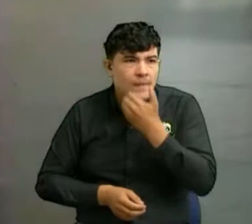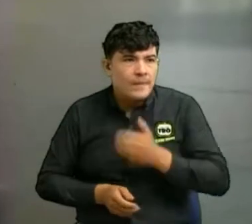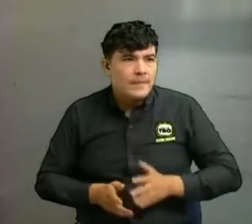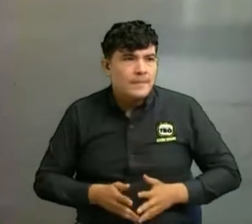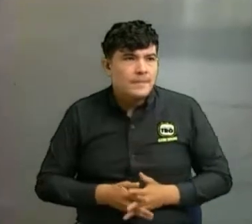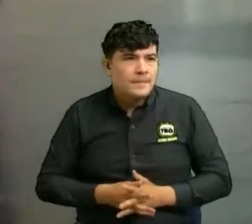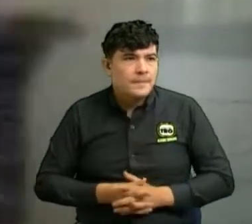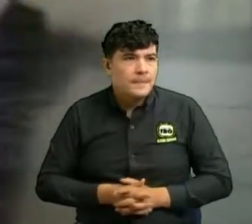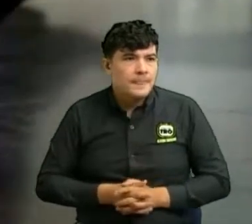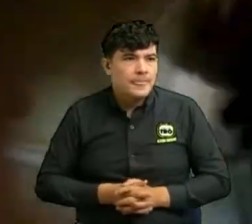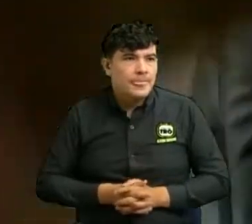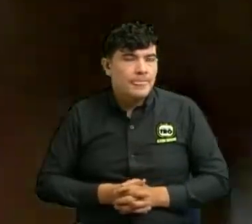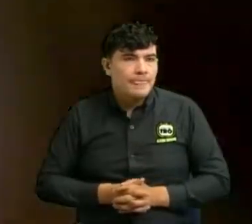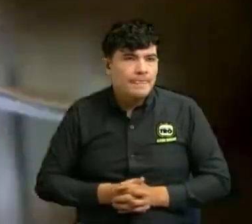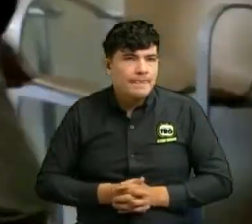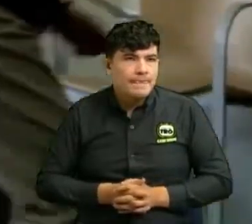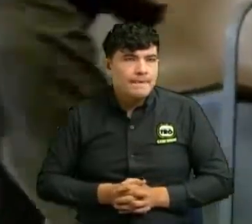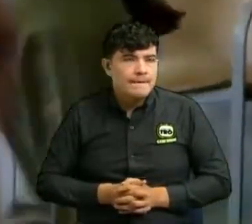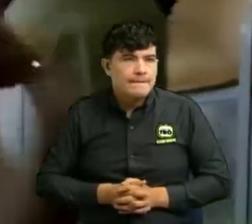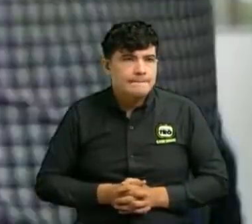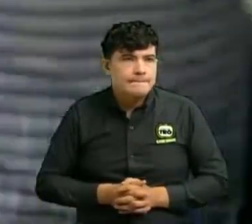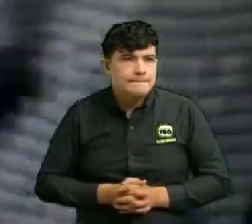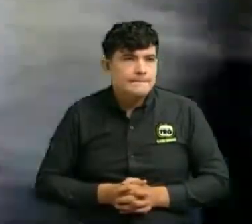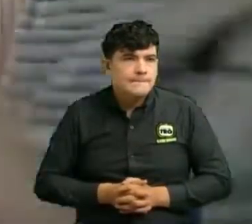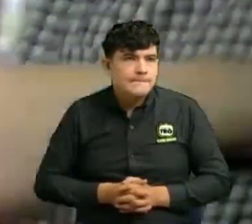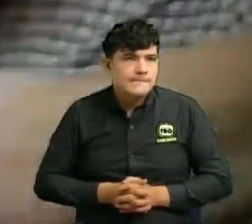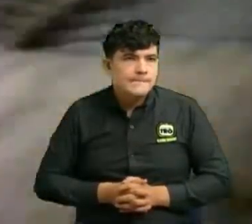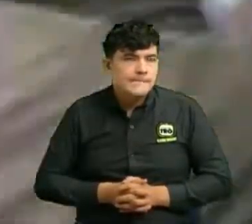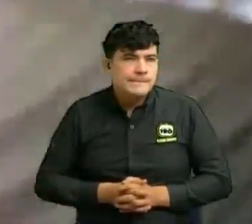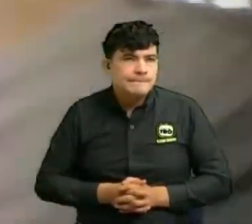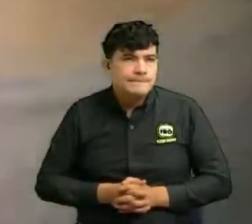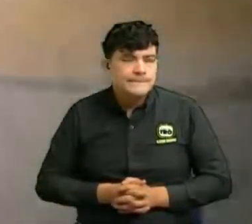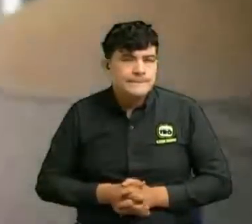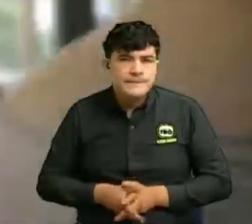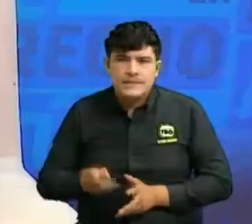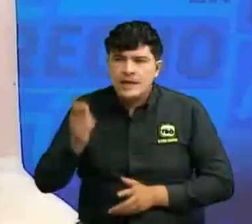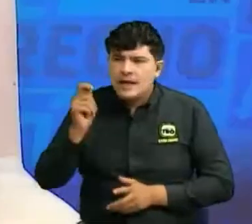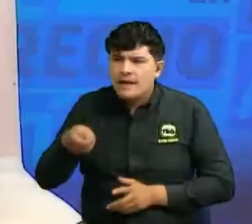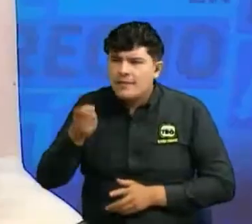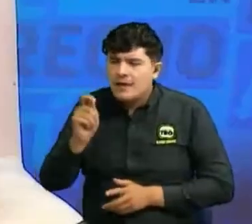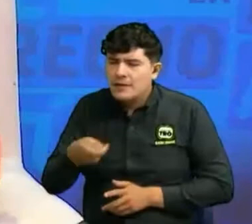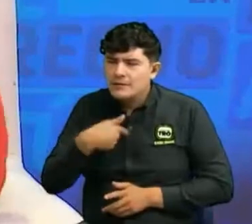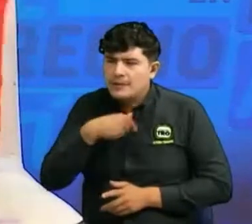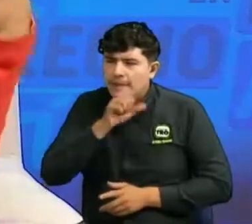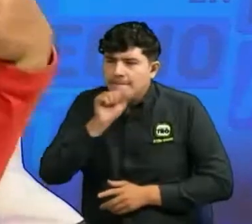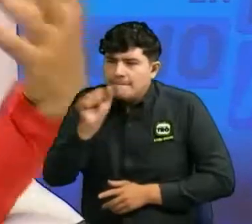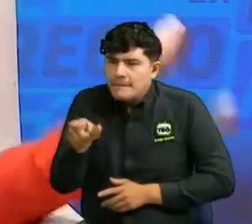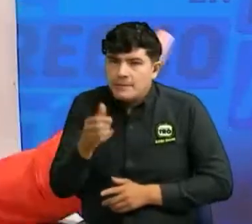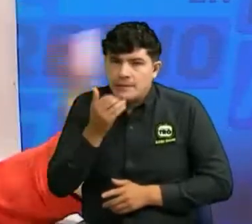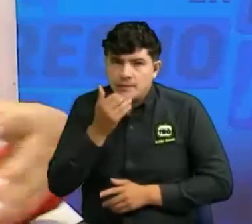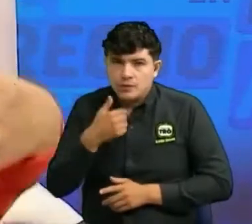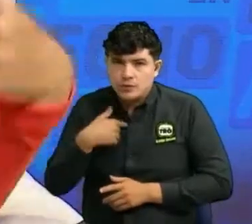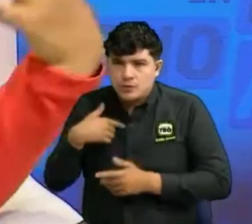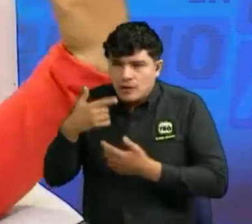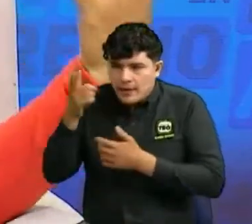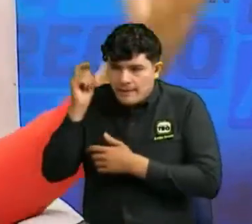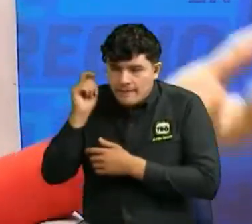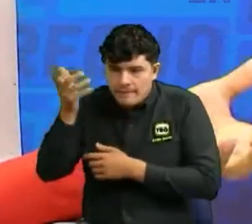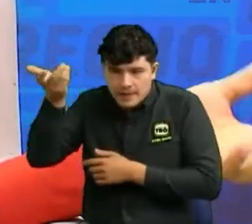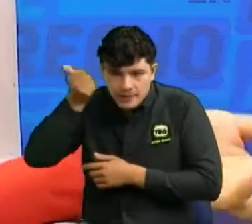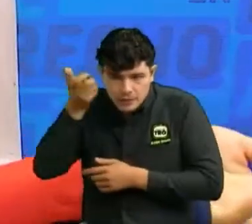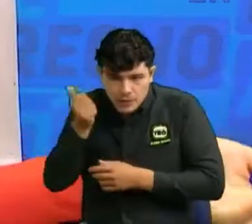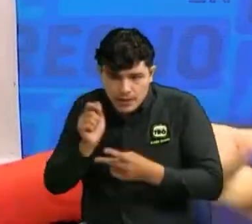afiliarse. Abogado, si yo estoy pensionada, mi esposo también está pensionado,